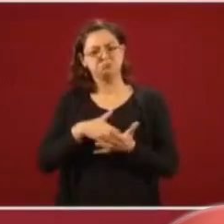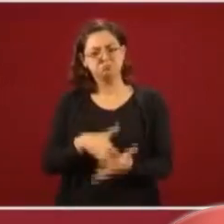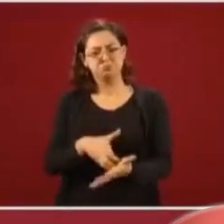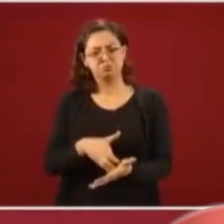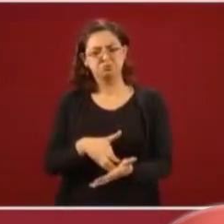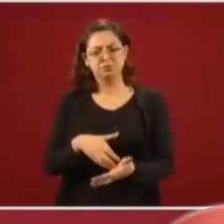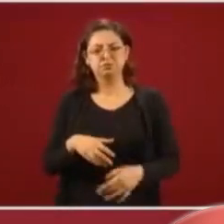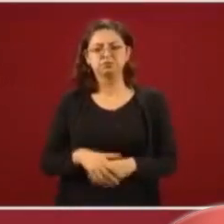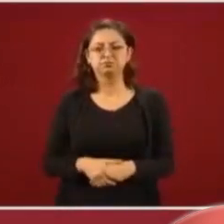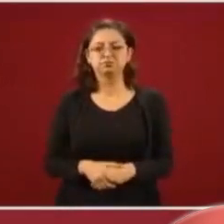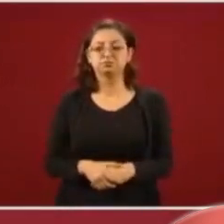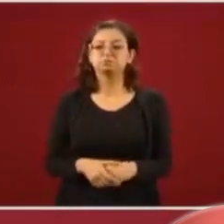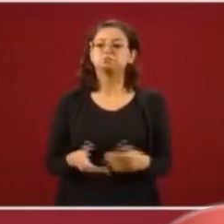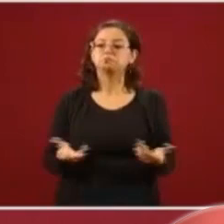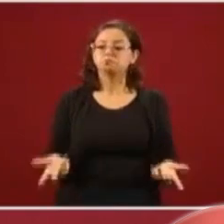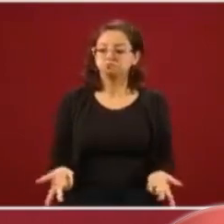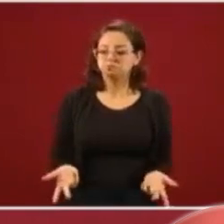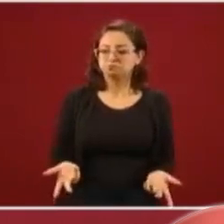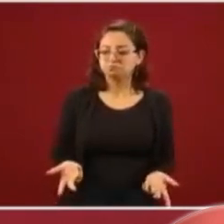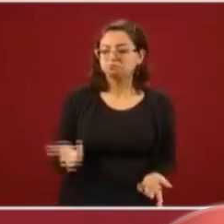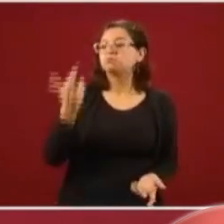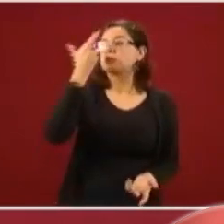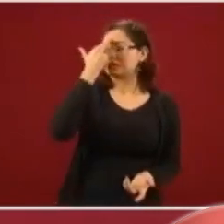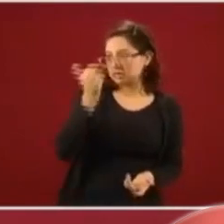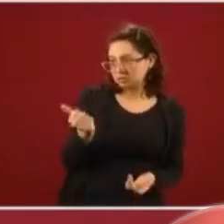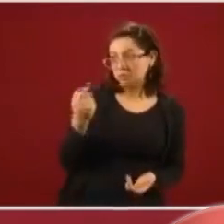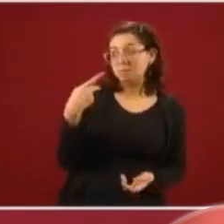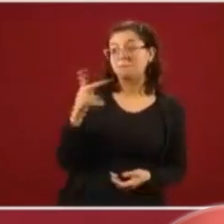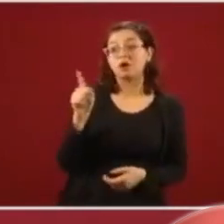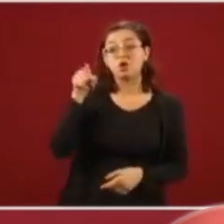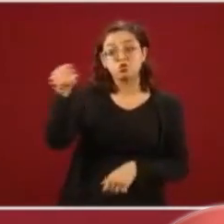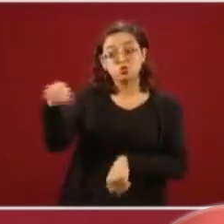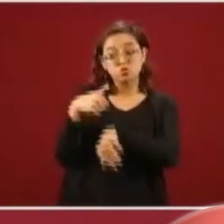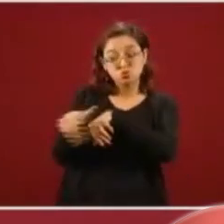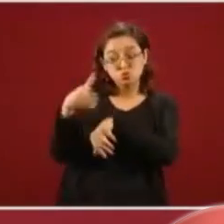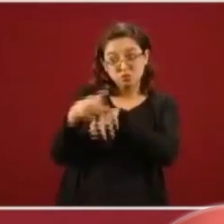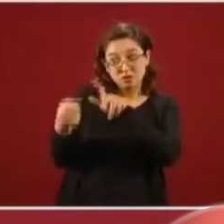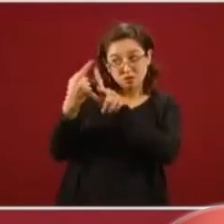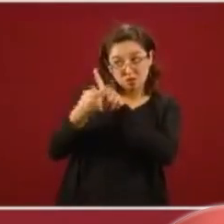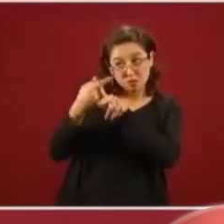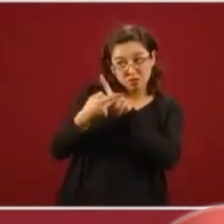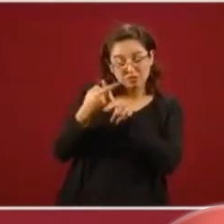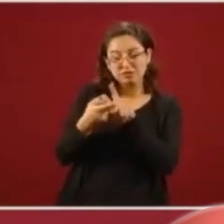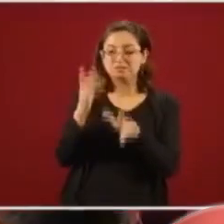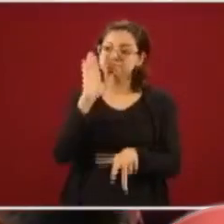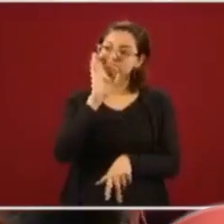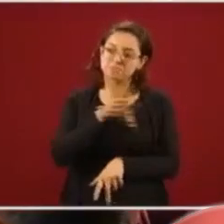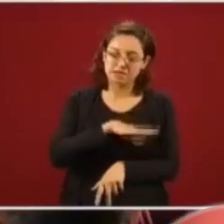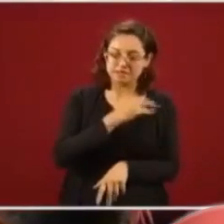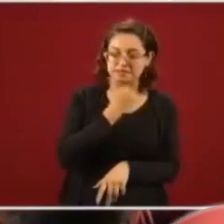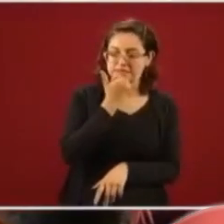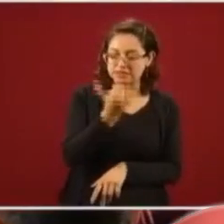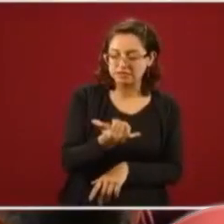O sea que tienes razón, nada más que la cantidad no es esa.